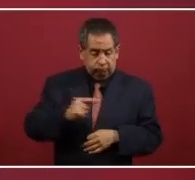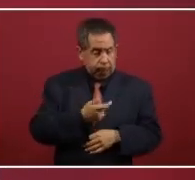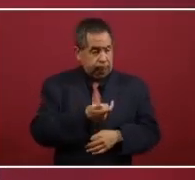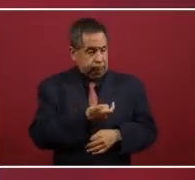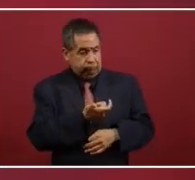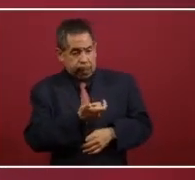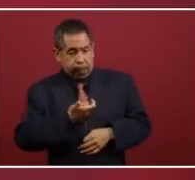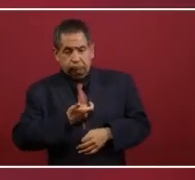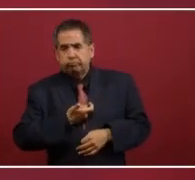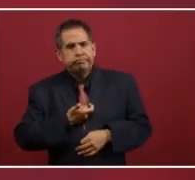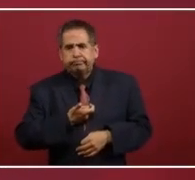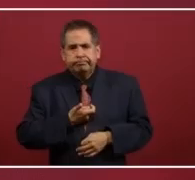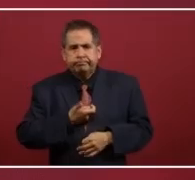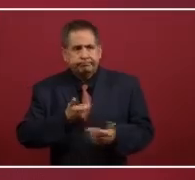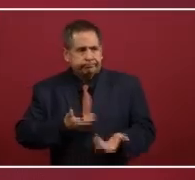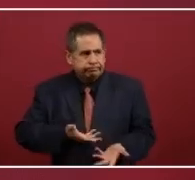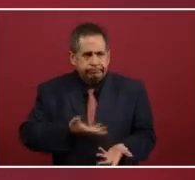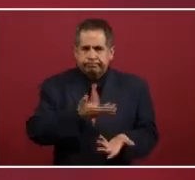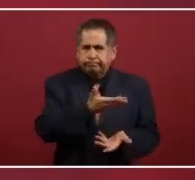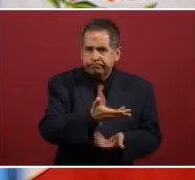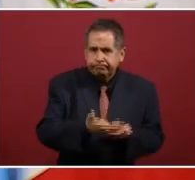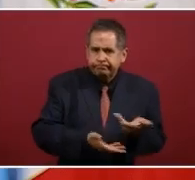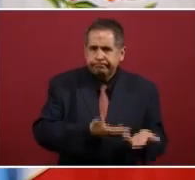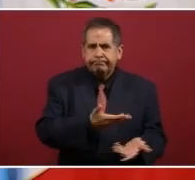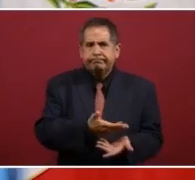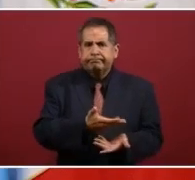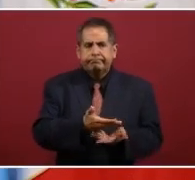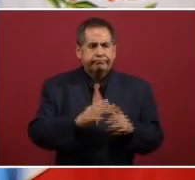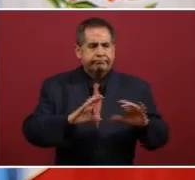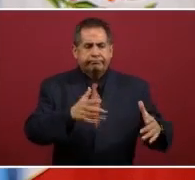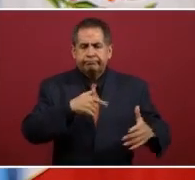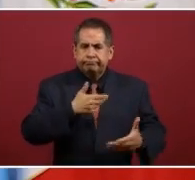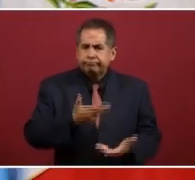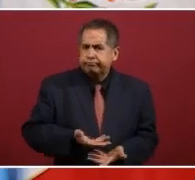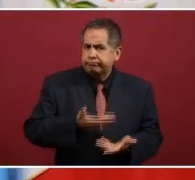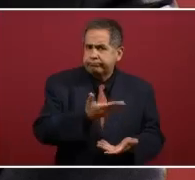dan servicio a la comunidad,